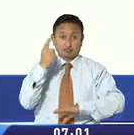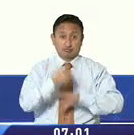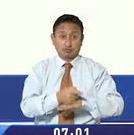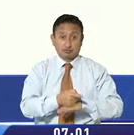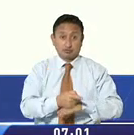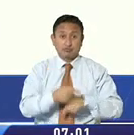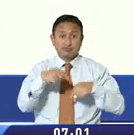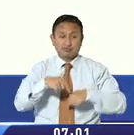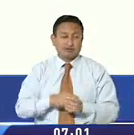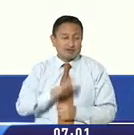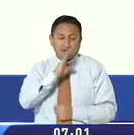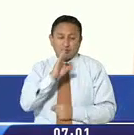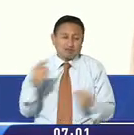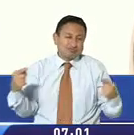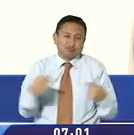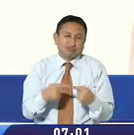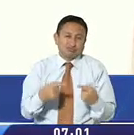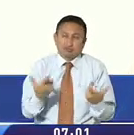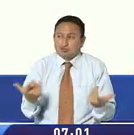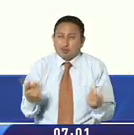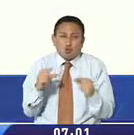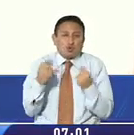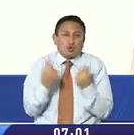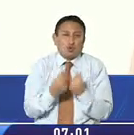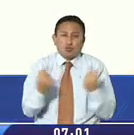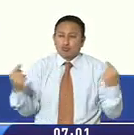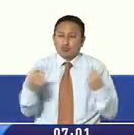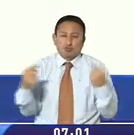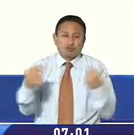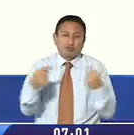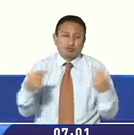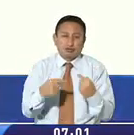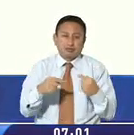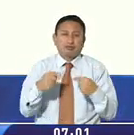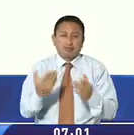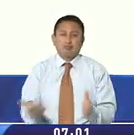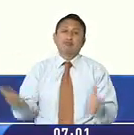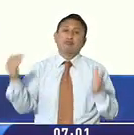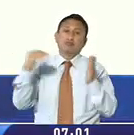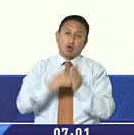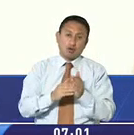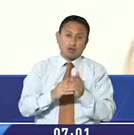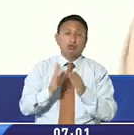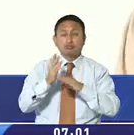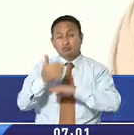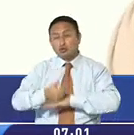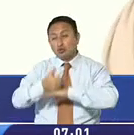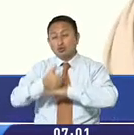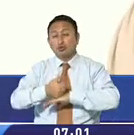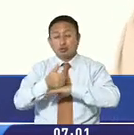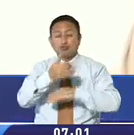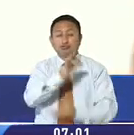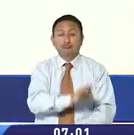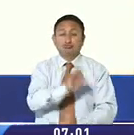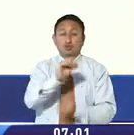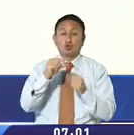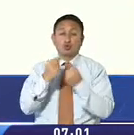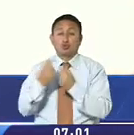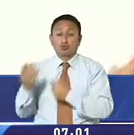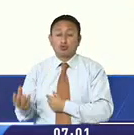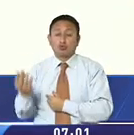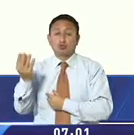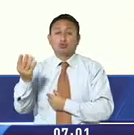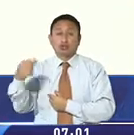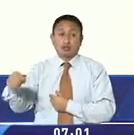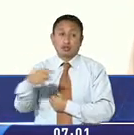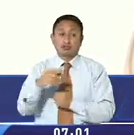de poderes entre mayorías. Y vamos a caer nuevamente en aquellas autoridades que representan a los partidos, que le deben favores